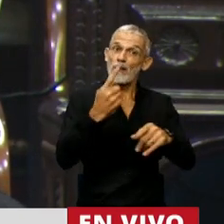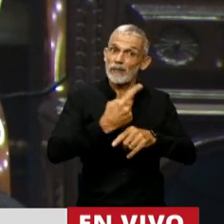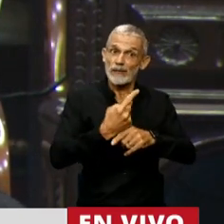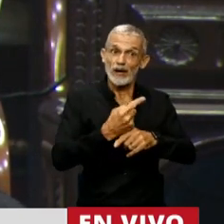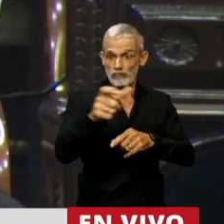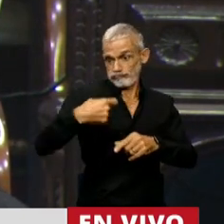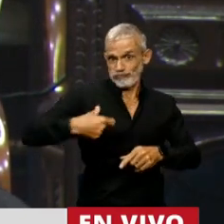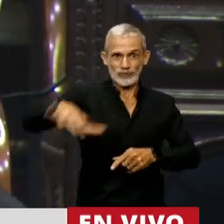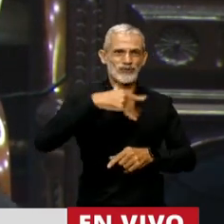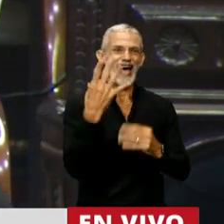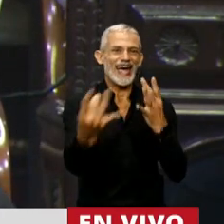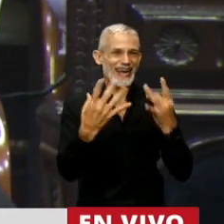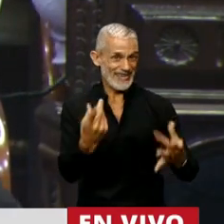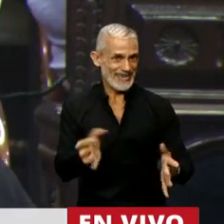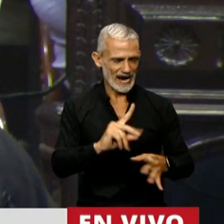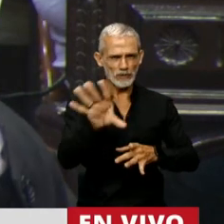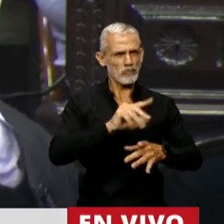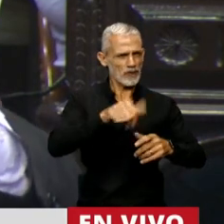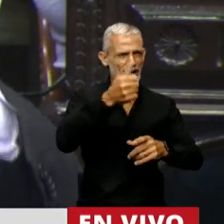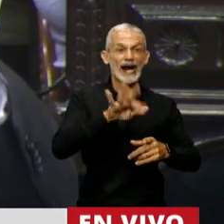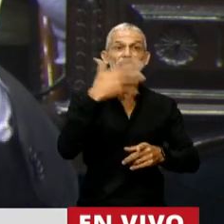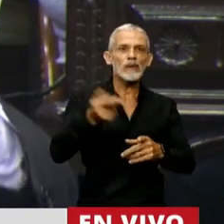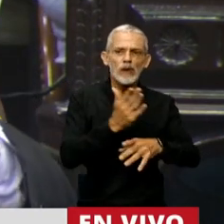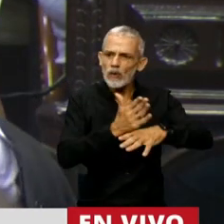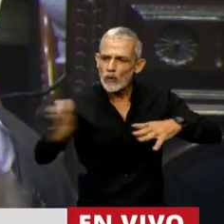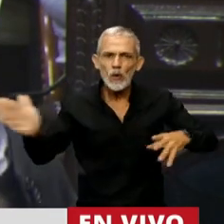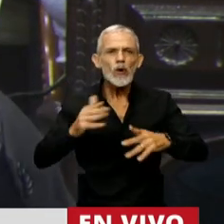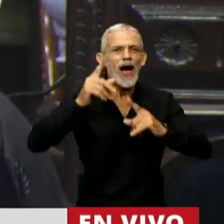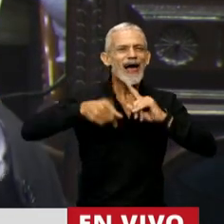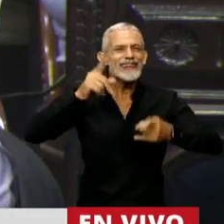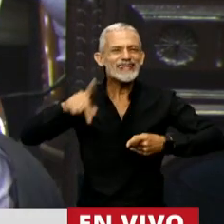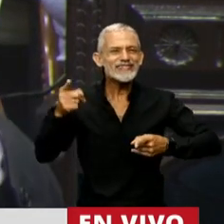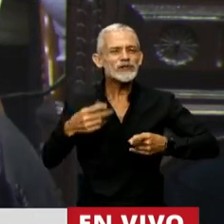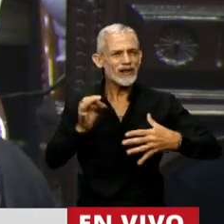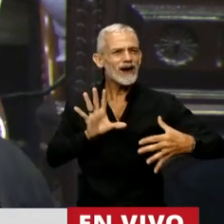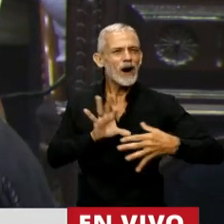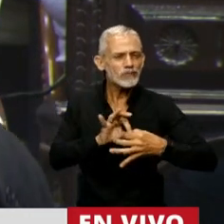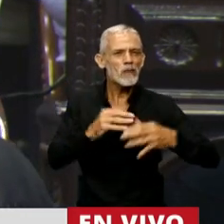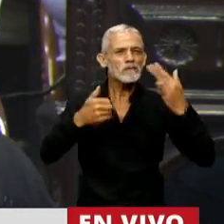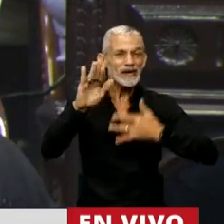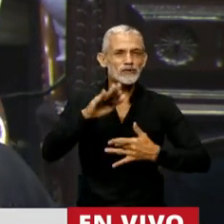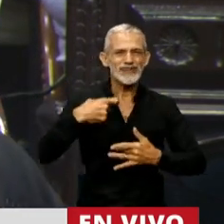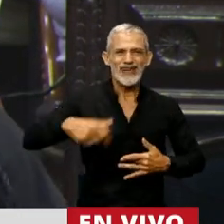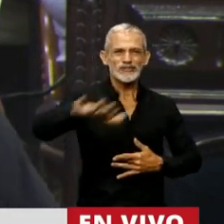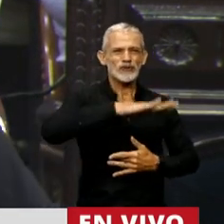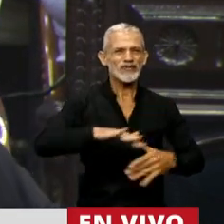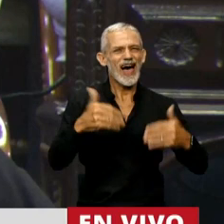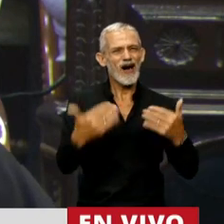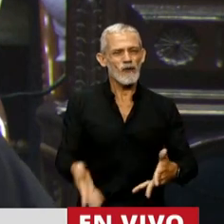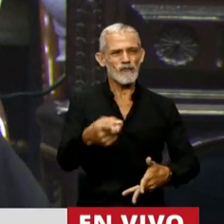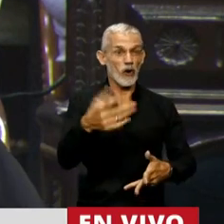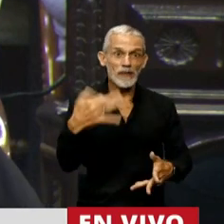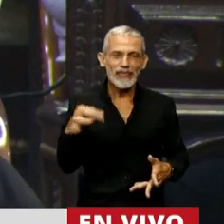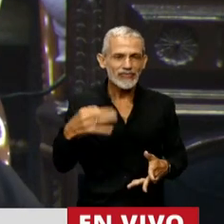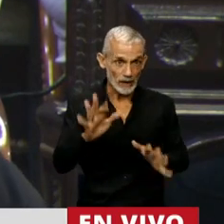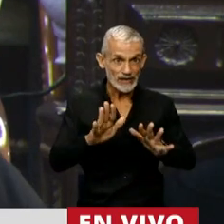voto popular, y de ejercicio, o sea que las medidas que van tomando sean acompañadas por la mayoría de la ciudadanía. Y es eso,